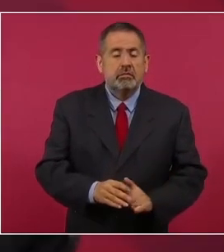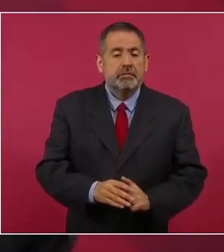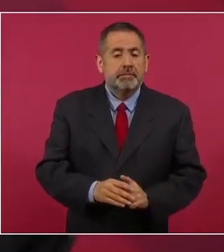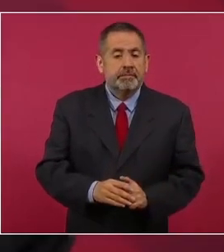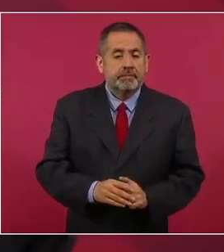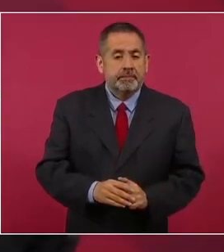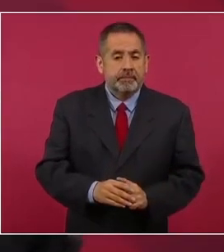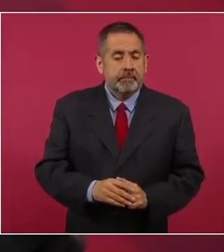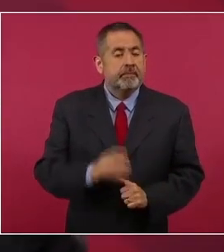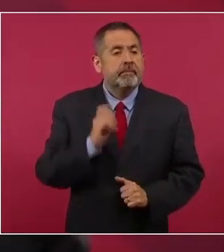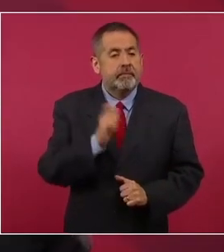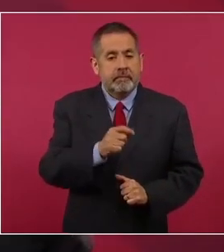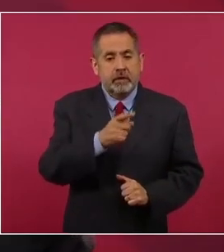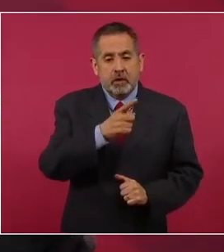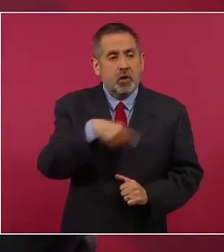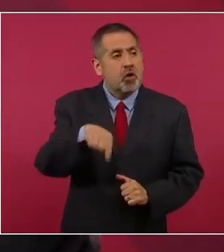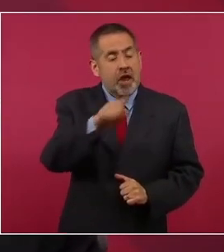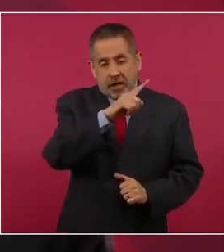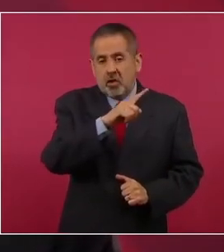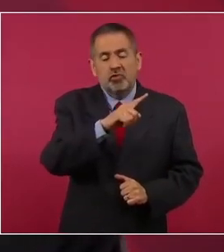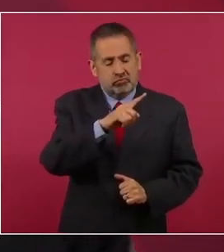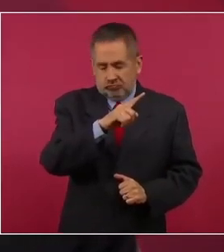de que hubieron